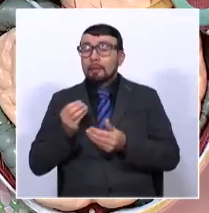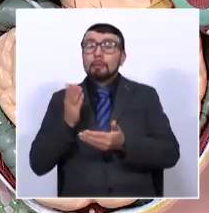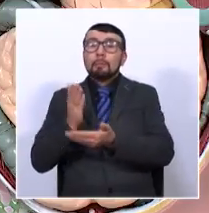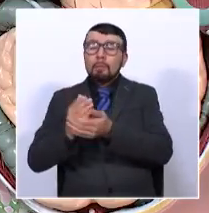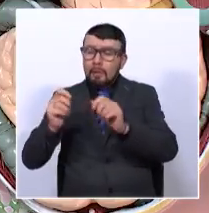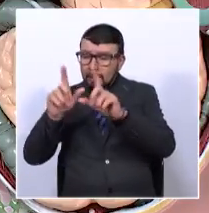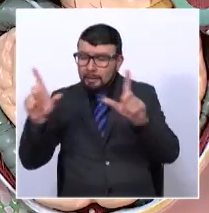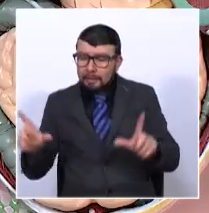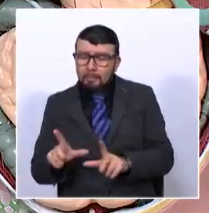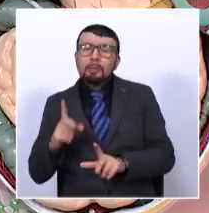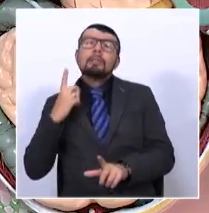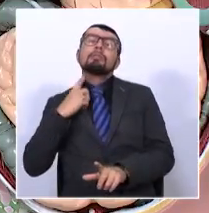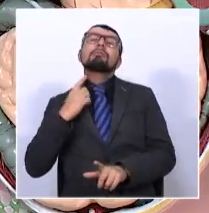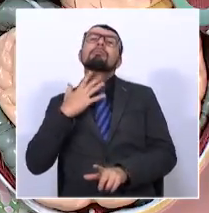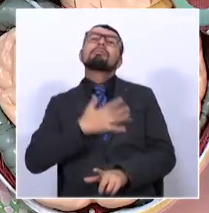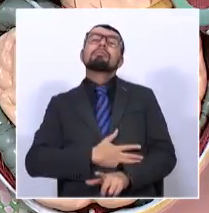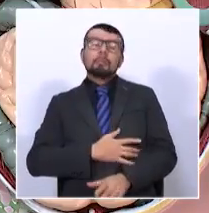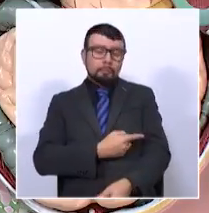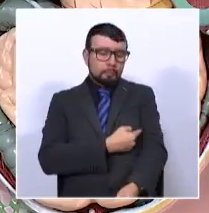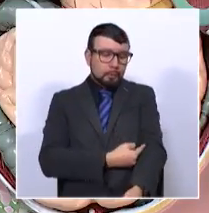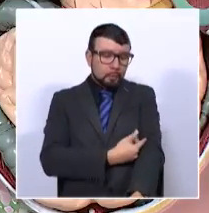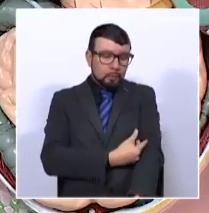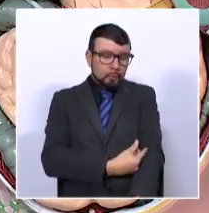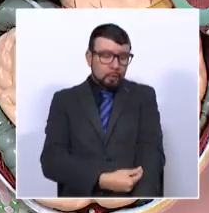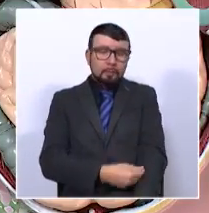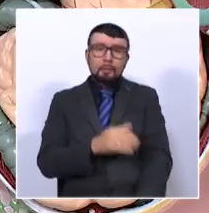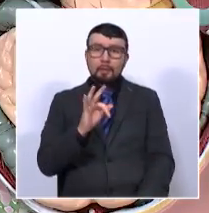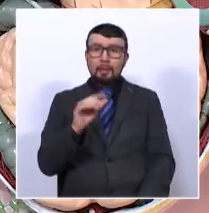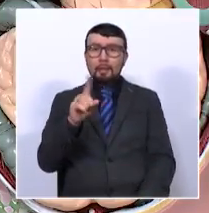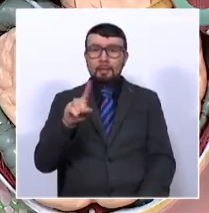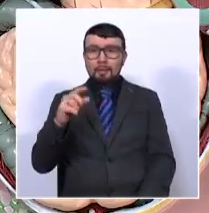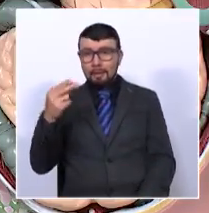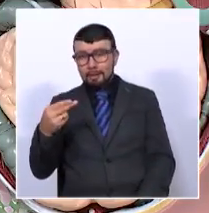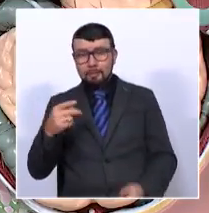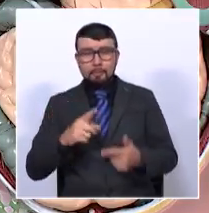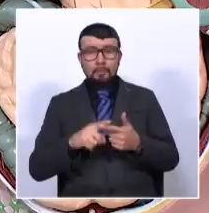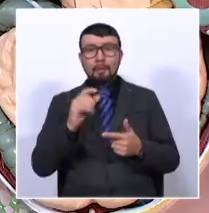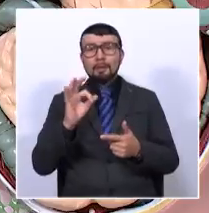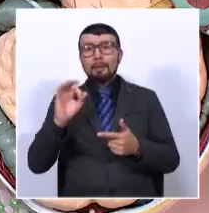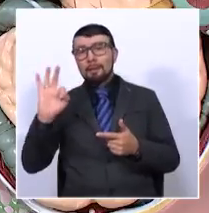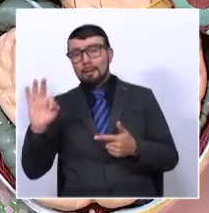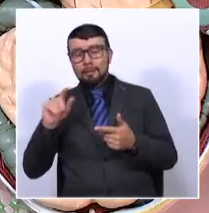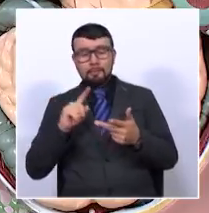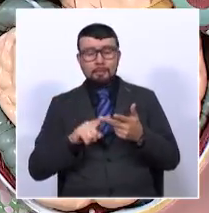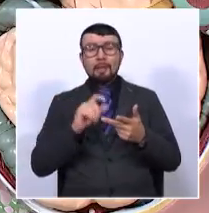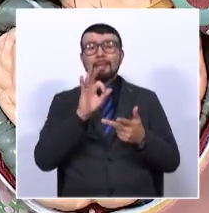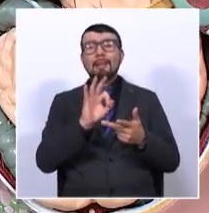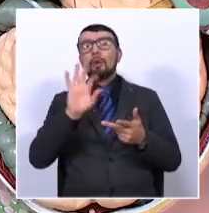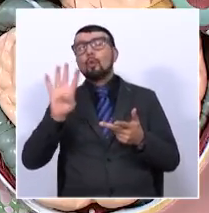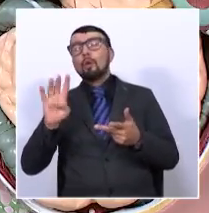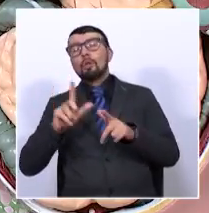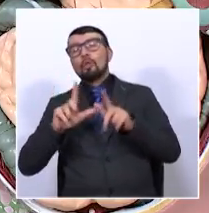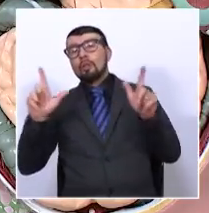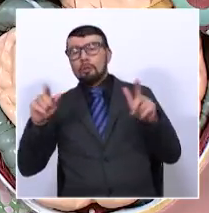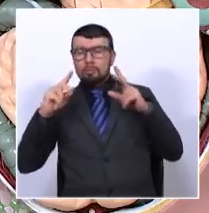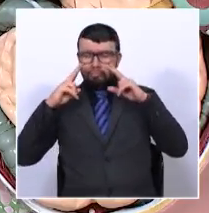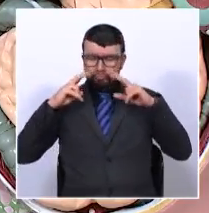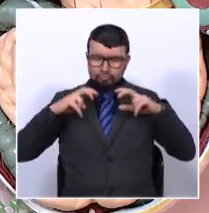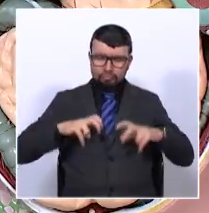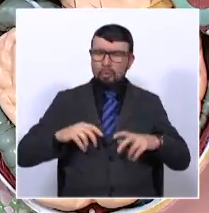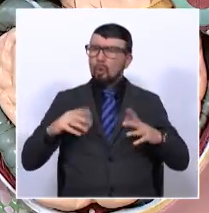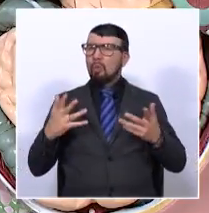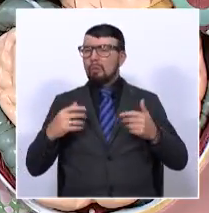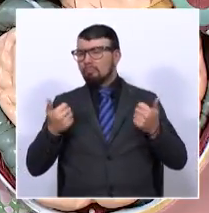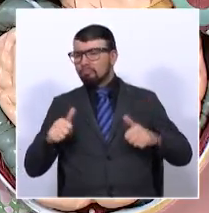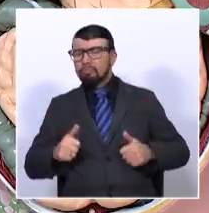tiroides, la TSH, el T3 y el T4 libre, para mirar su funcionamiento endocrino, cómo está ese